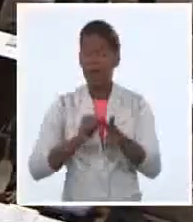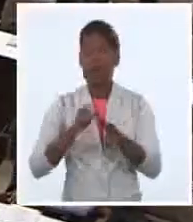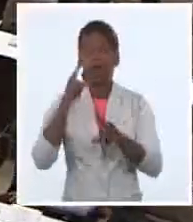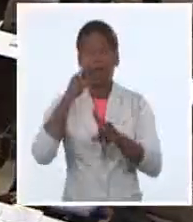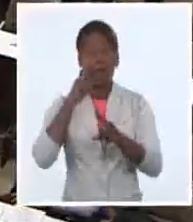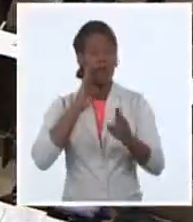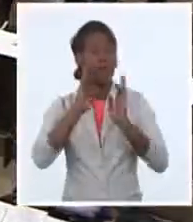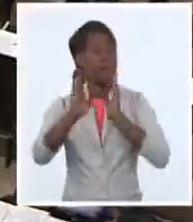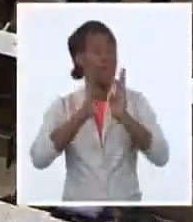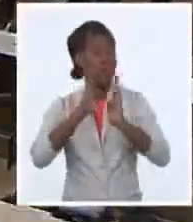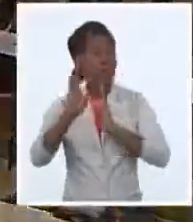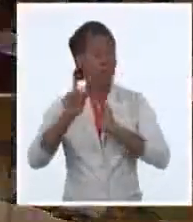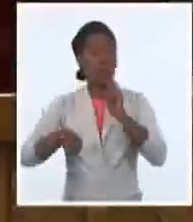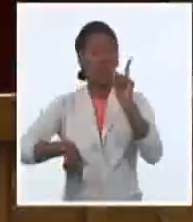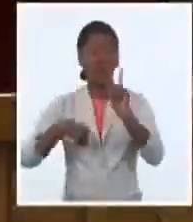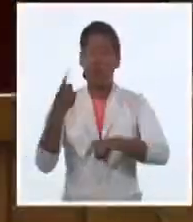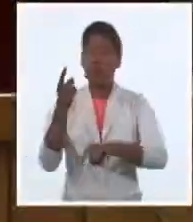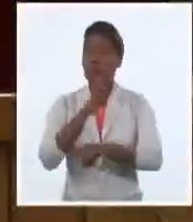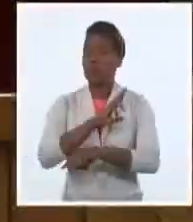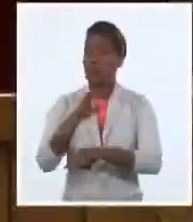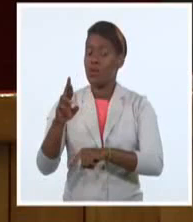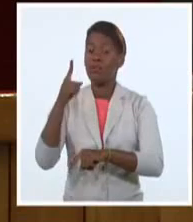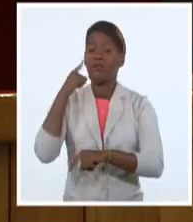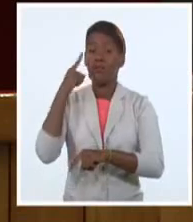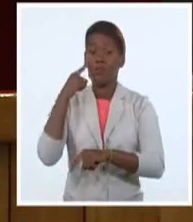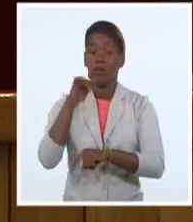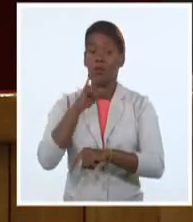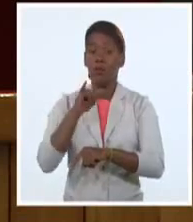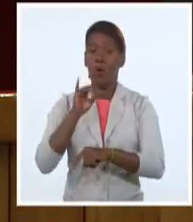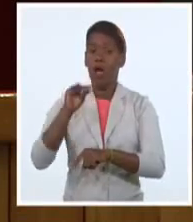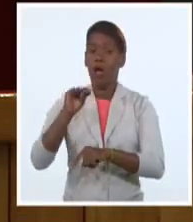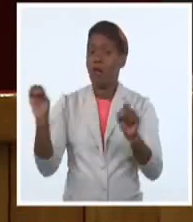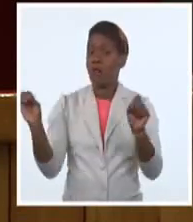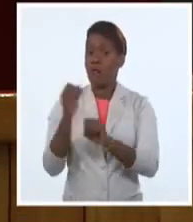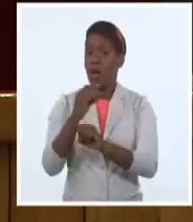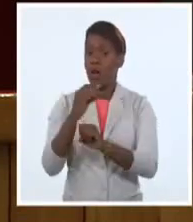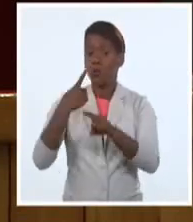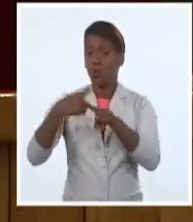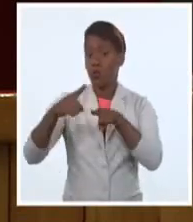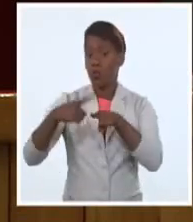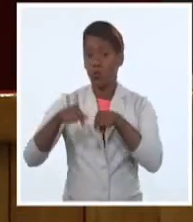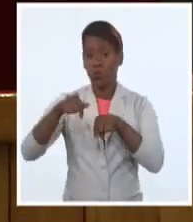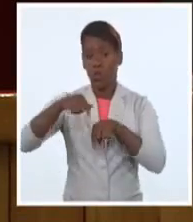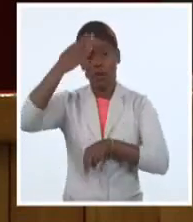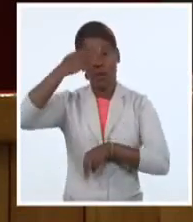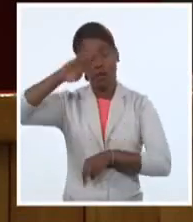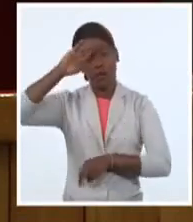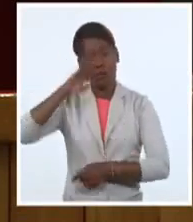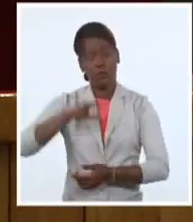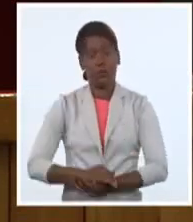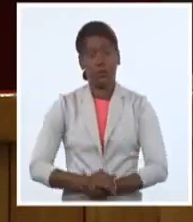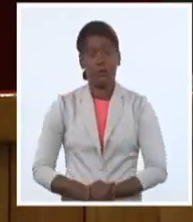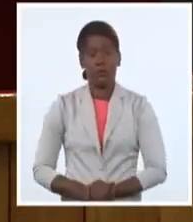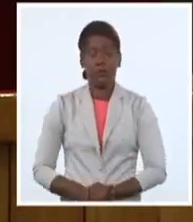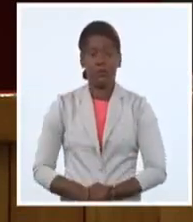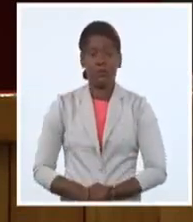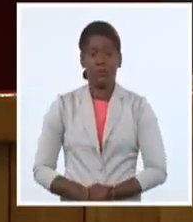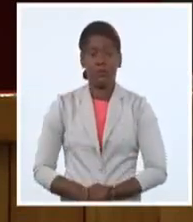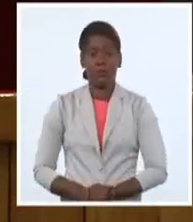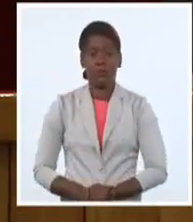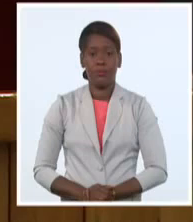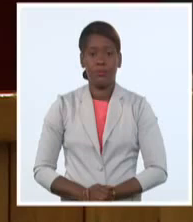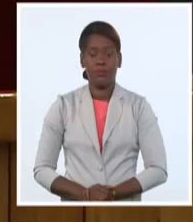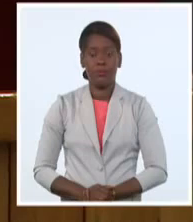ofensivos que constituyen entrometimientos abiertos en los asuntos internos de nuestro país. Es justo